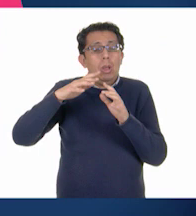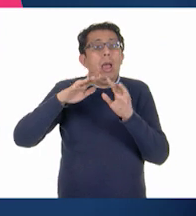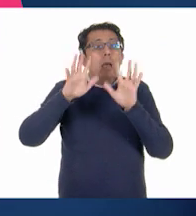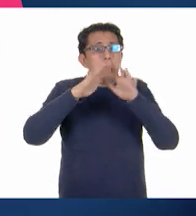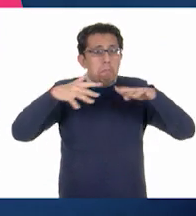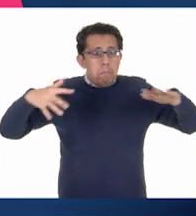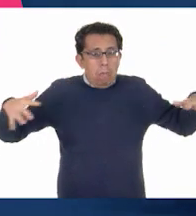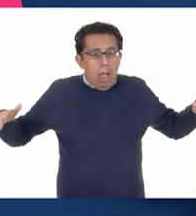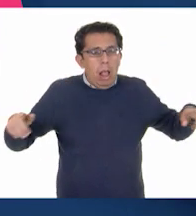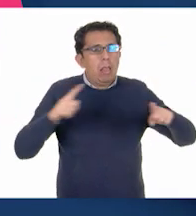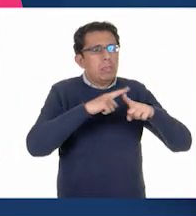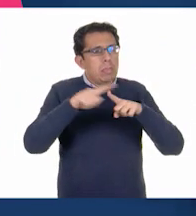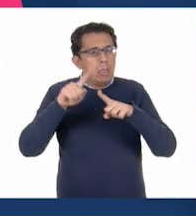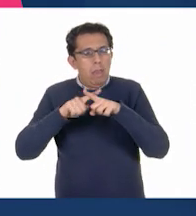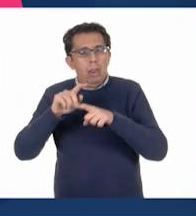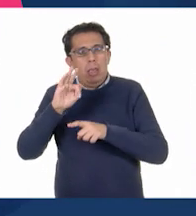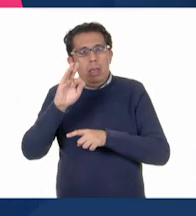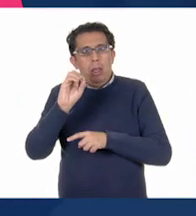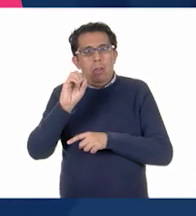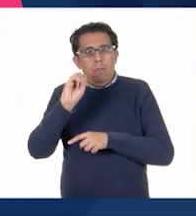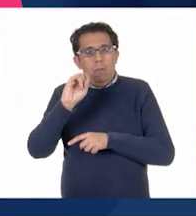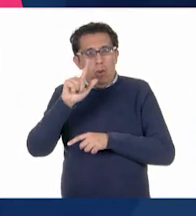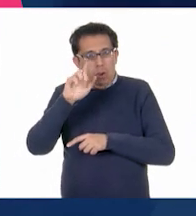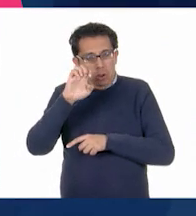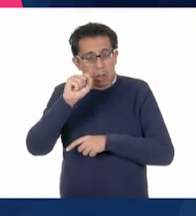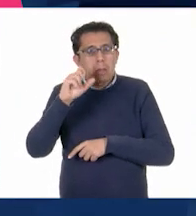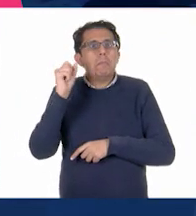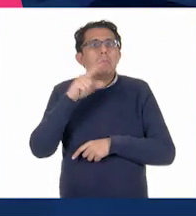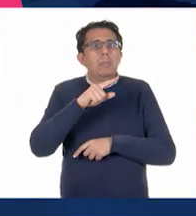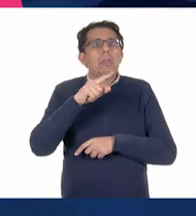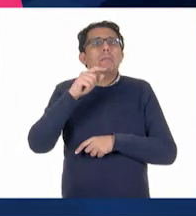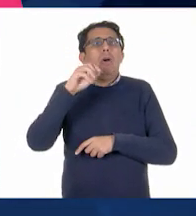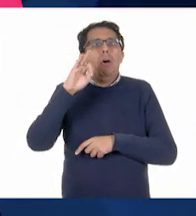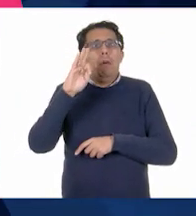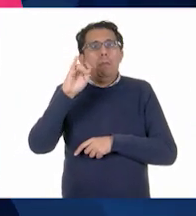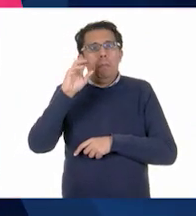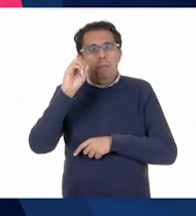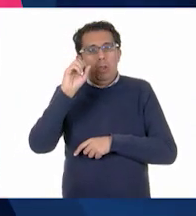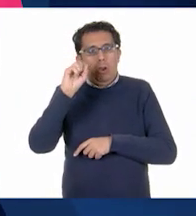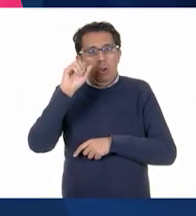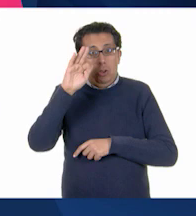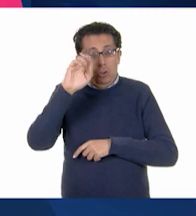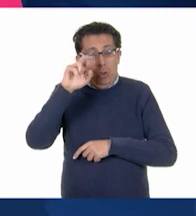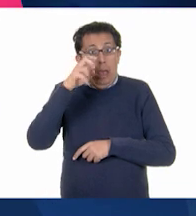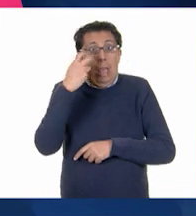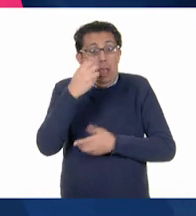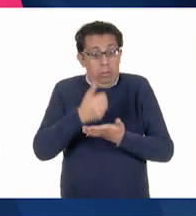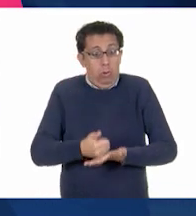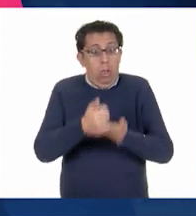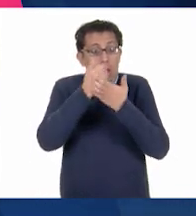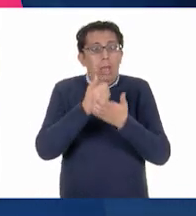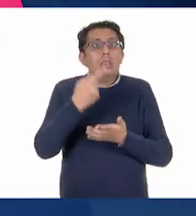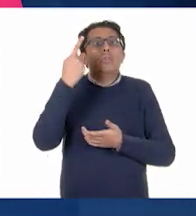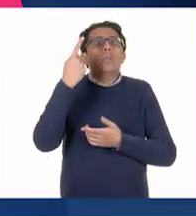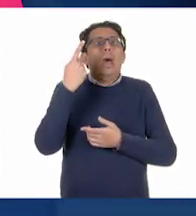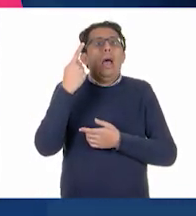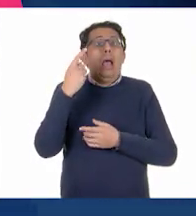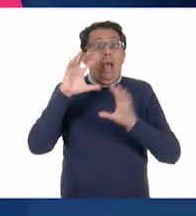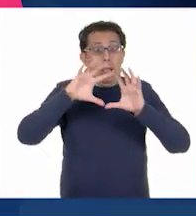sedimentos fósiles y la biosfera terrestre, de los cuales depende la regulación del clima en el planeta.